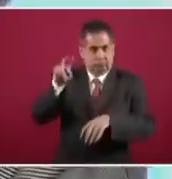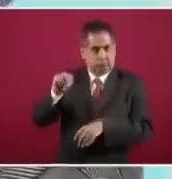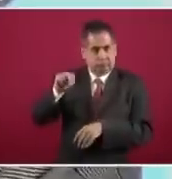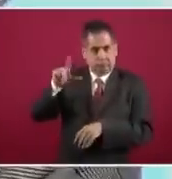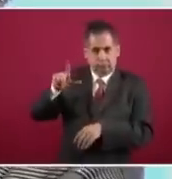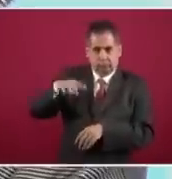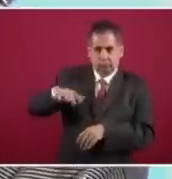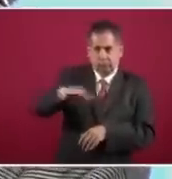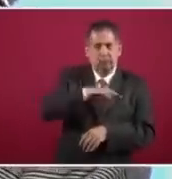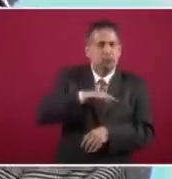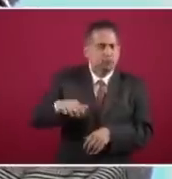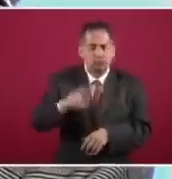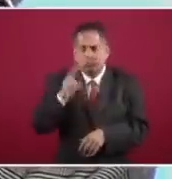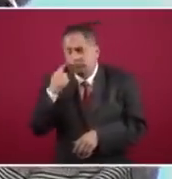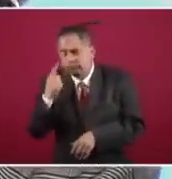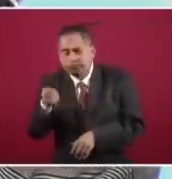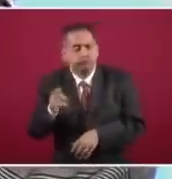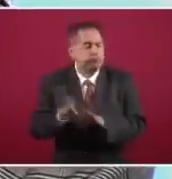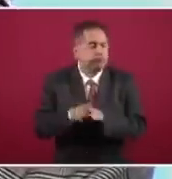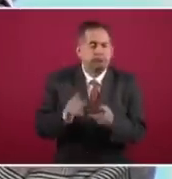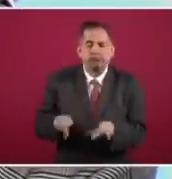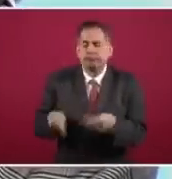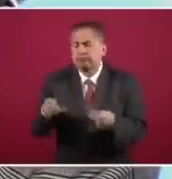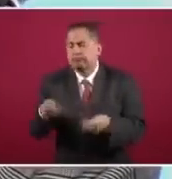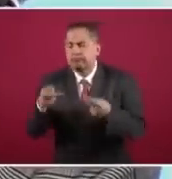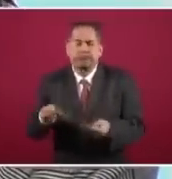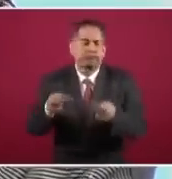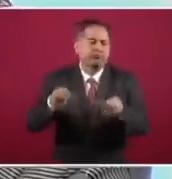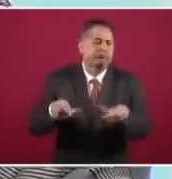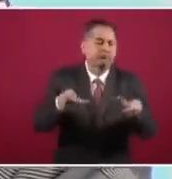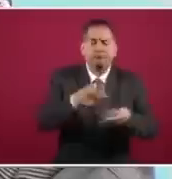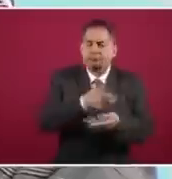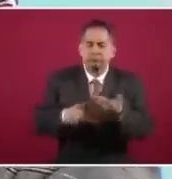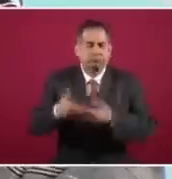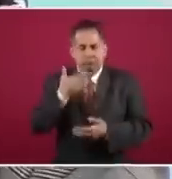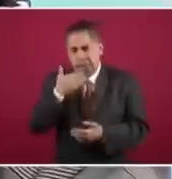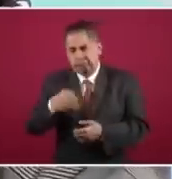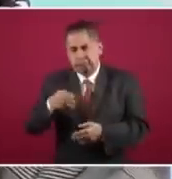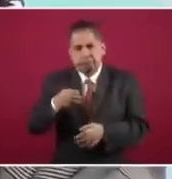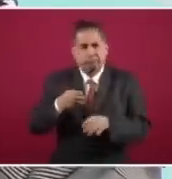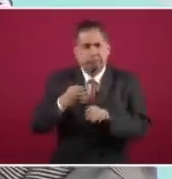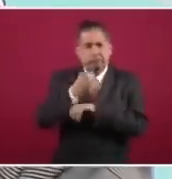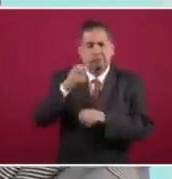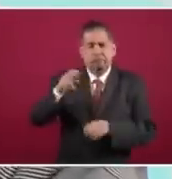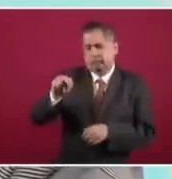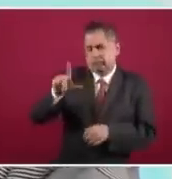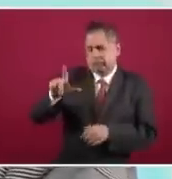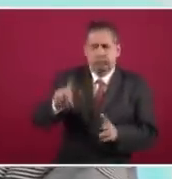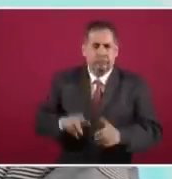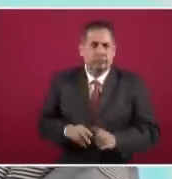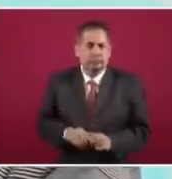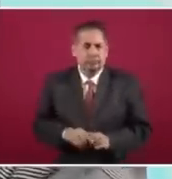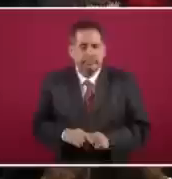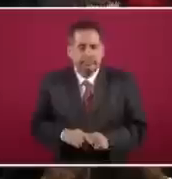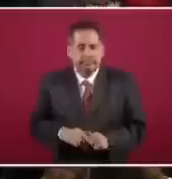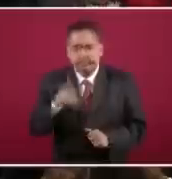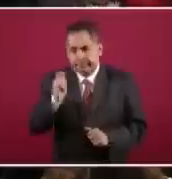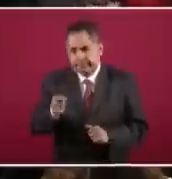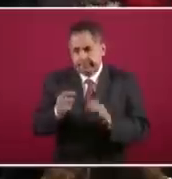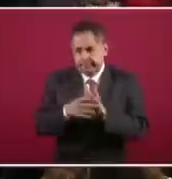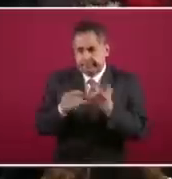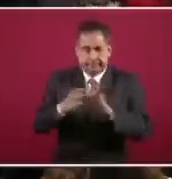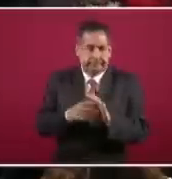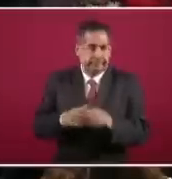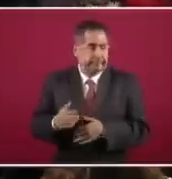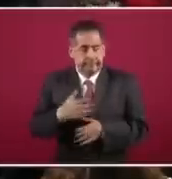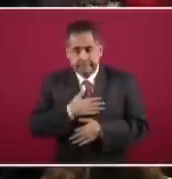se desarrollaba el Buen Fin en el estado de Nuevo León. Lo que les puedo adelantar es que